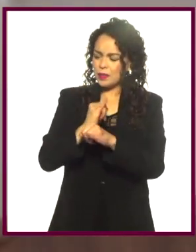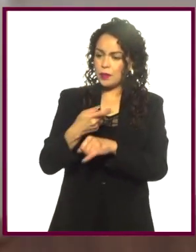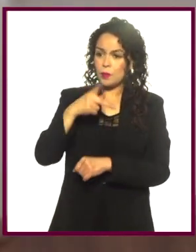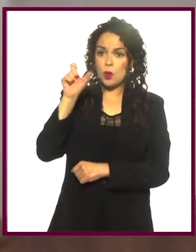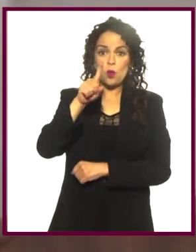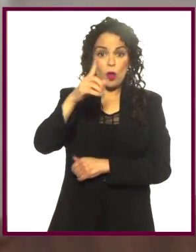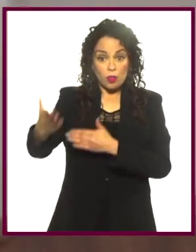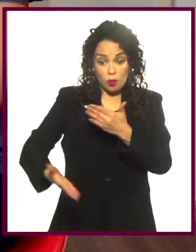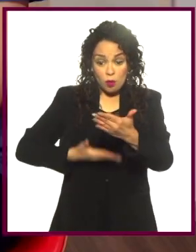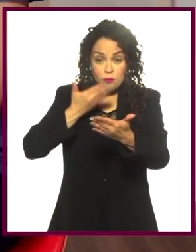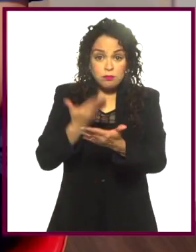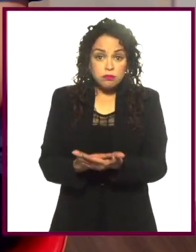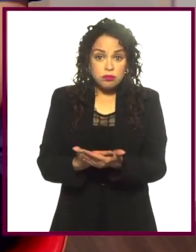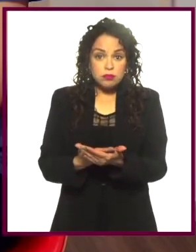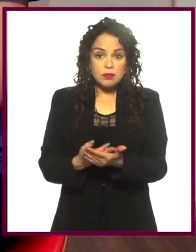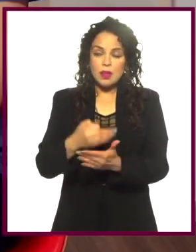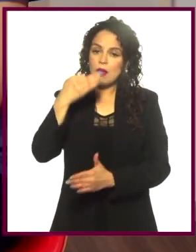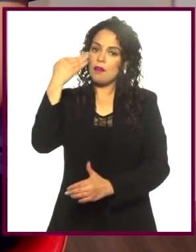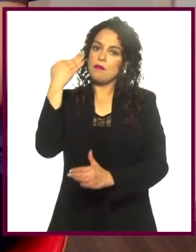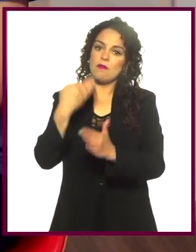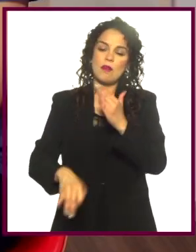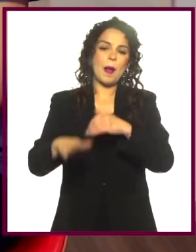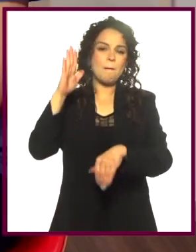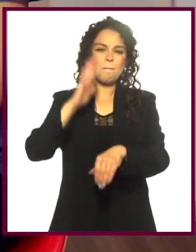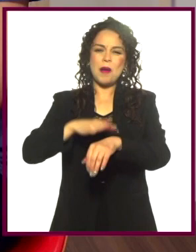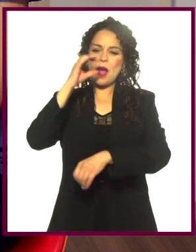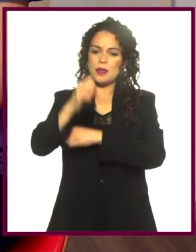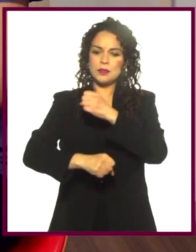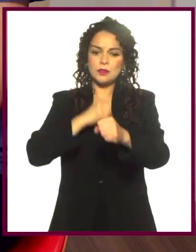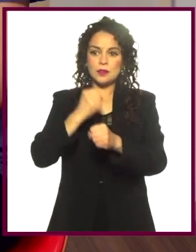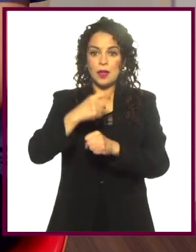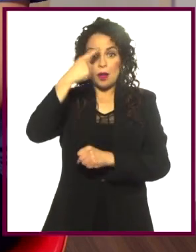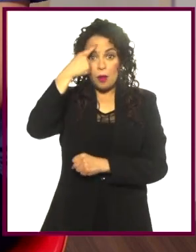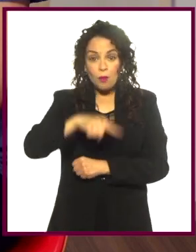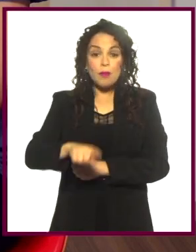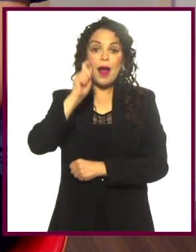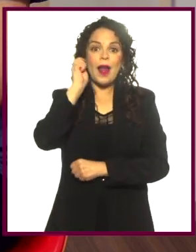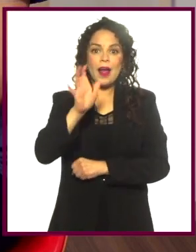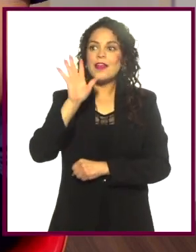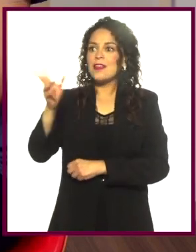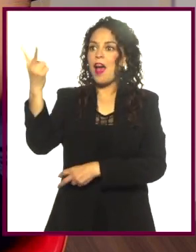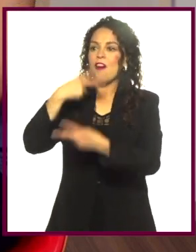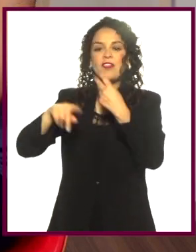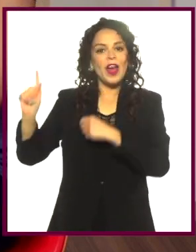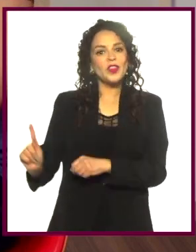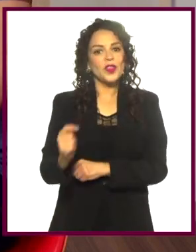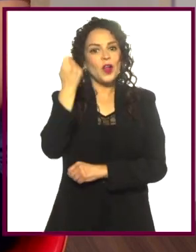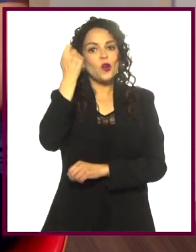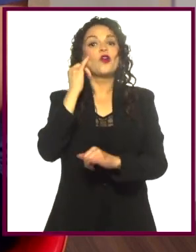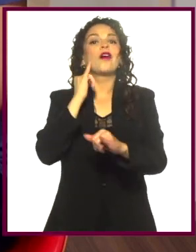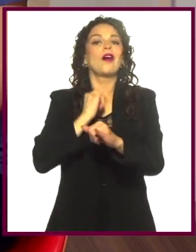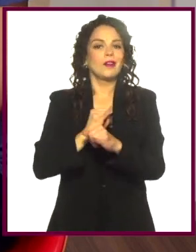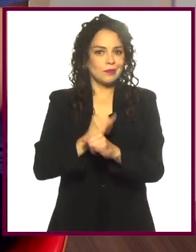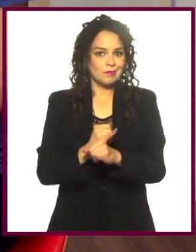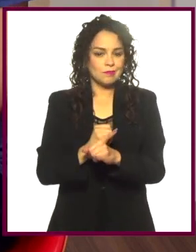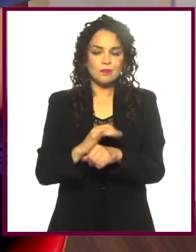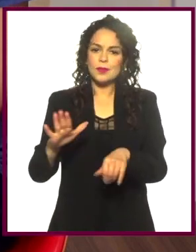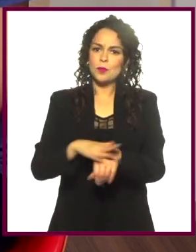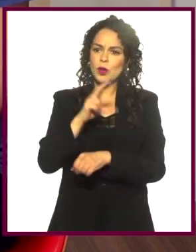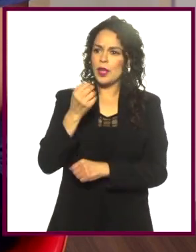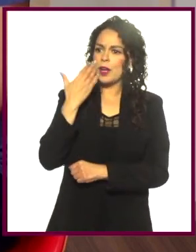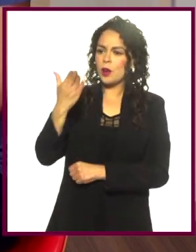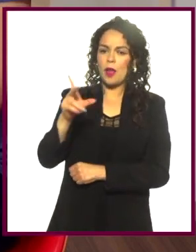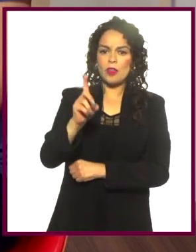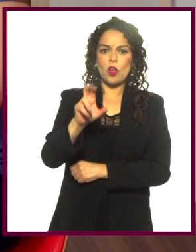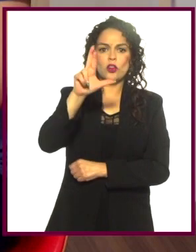cuando lo postuló, aún faltaban muchos años para que el Internet fuera creado. ¿Y por qué no le pedimos a la